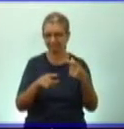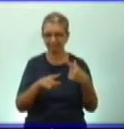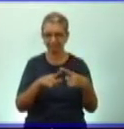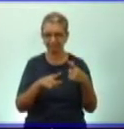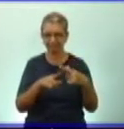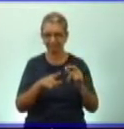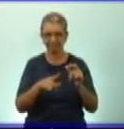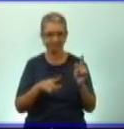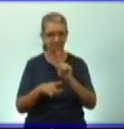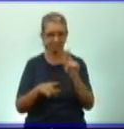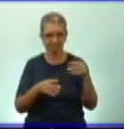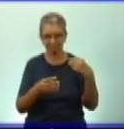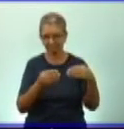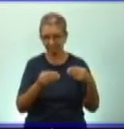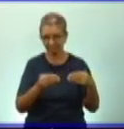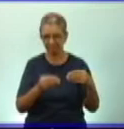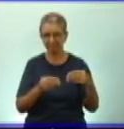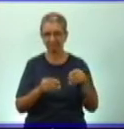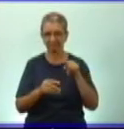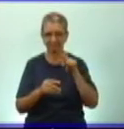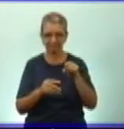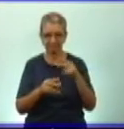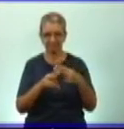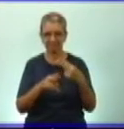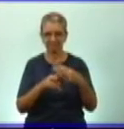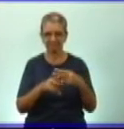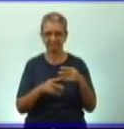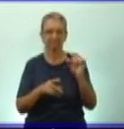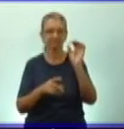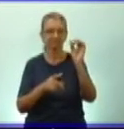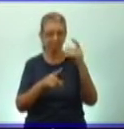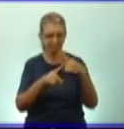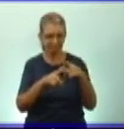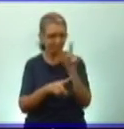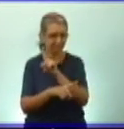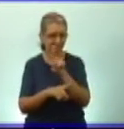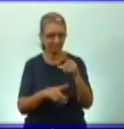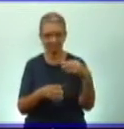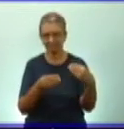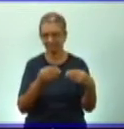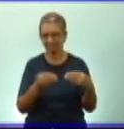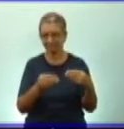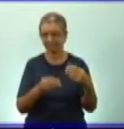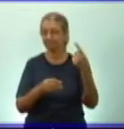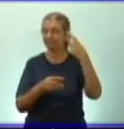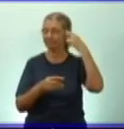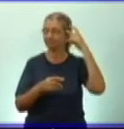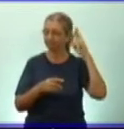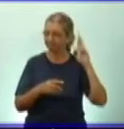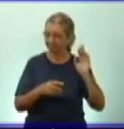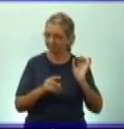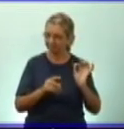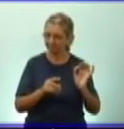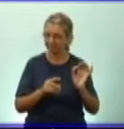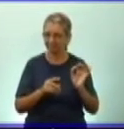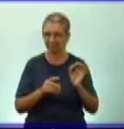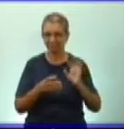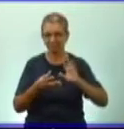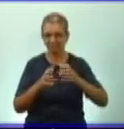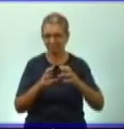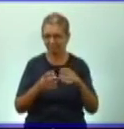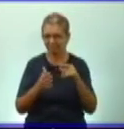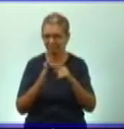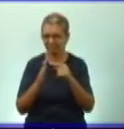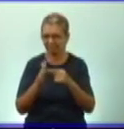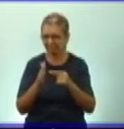metálico, entonces estamos en presencia de un óxido no metálico. Y quiero recordar, ¿qué tipo de partículas forman a estas